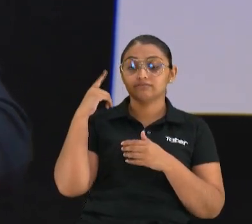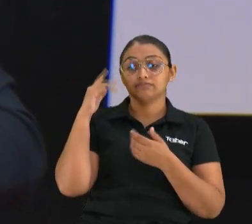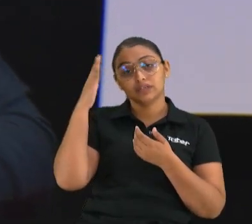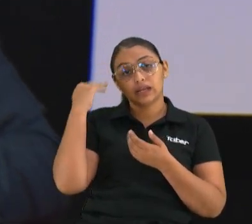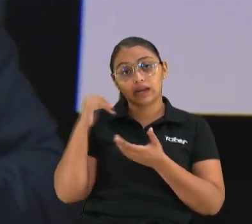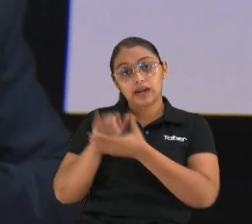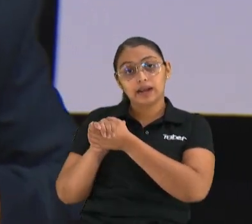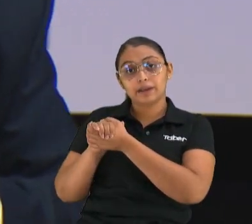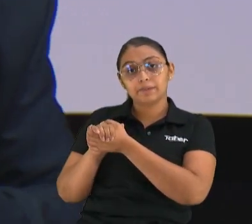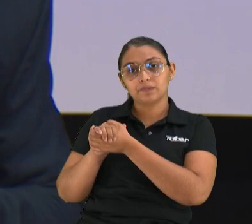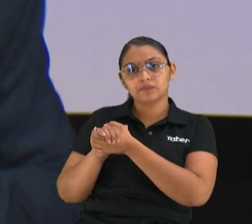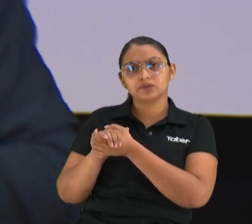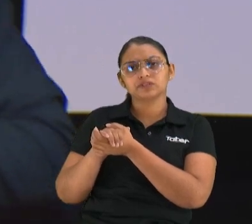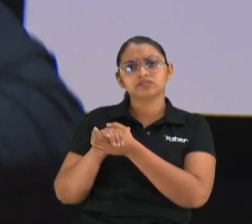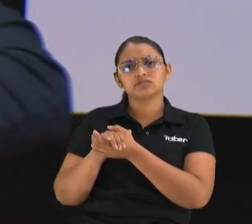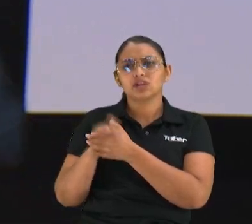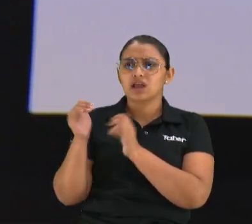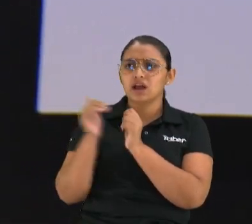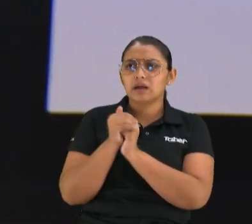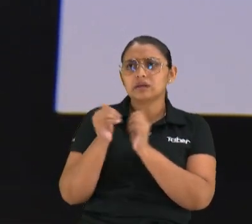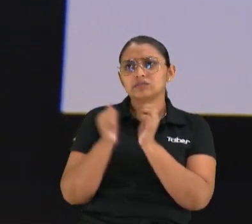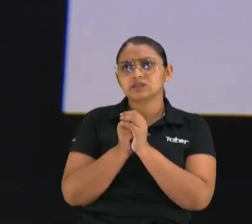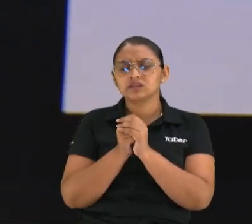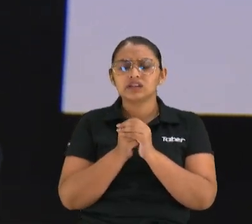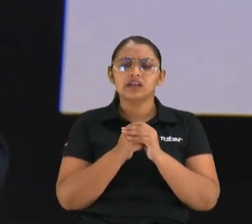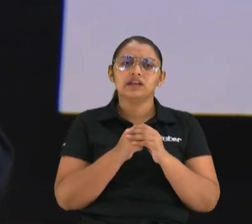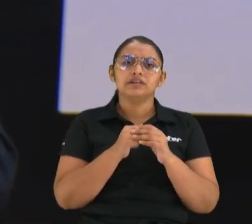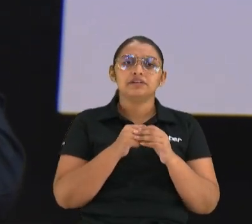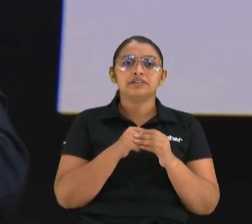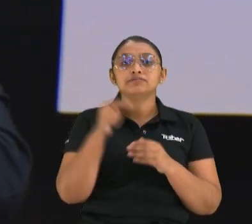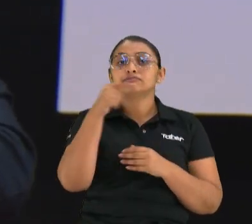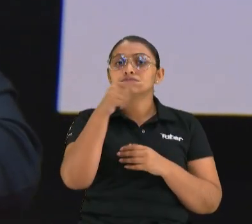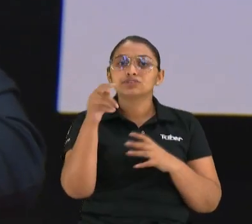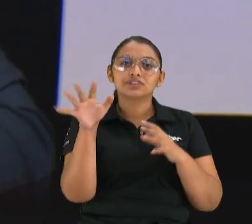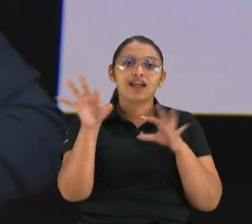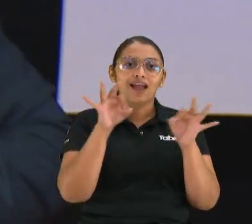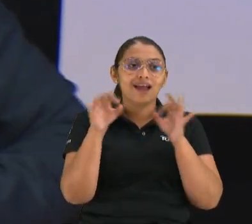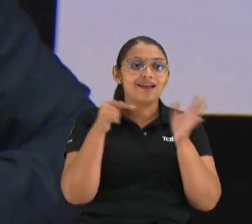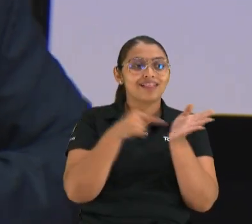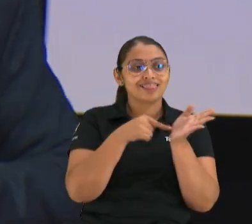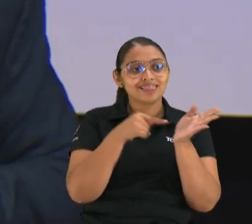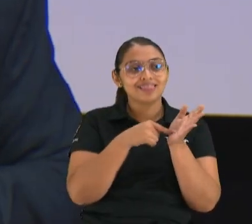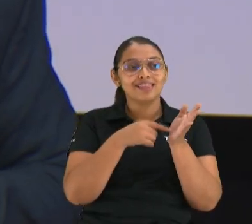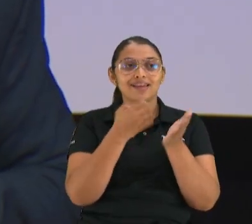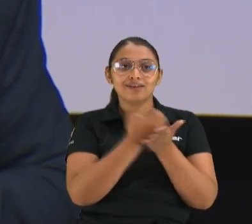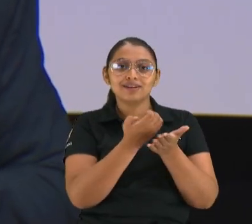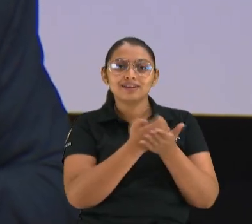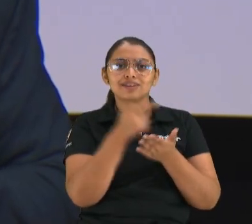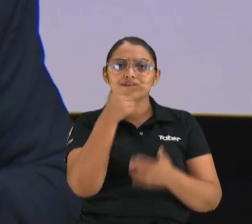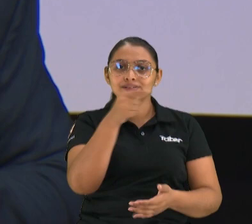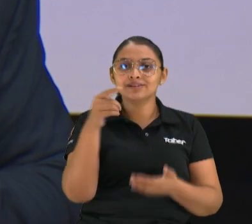ya no le siga dando vueltas al problema del crédito que no ha querido pagar vaya y a frente a su acreedor